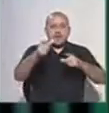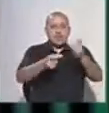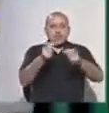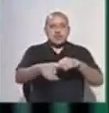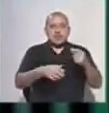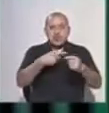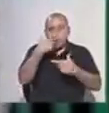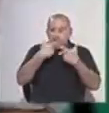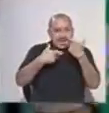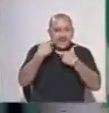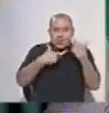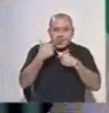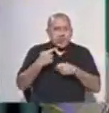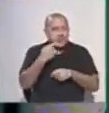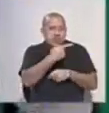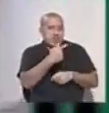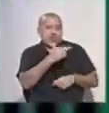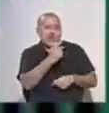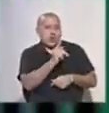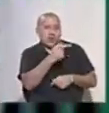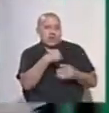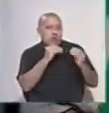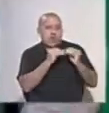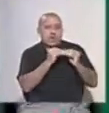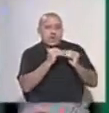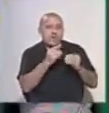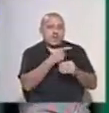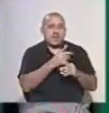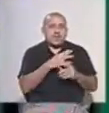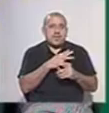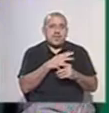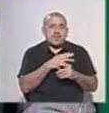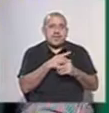ellos, de nuestro compadre acá que